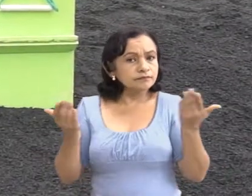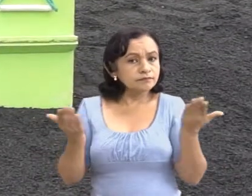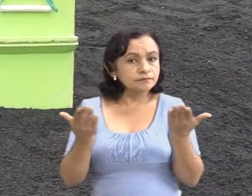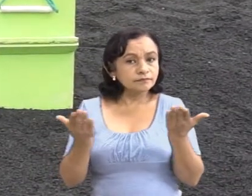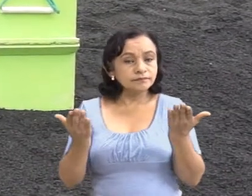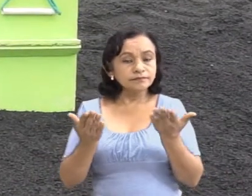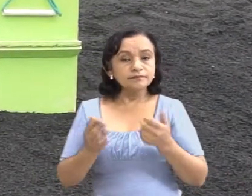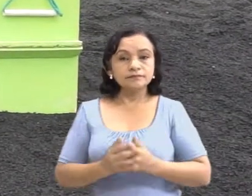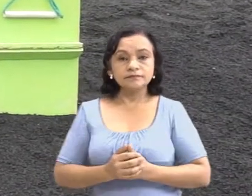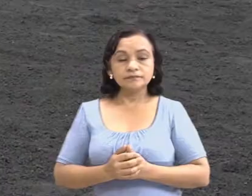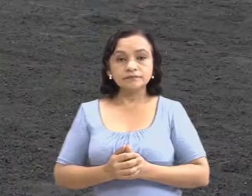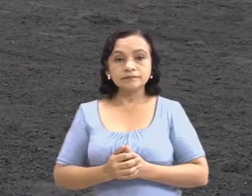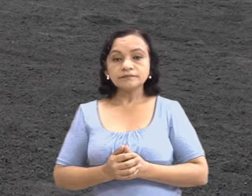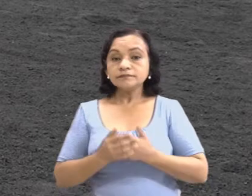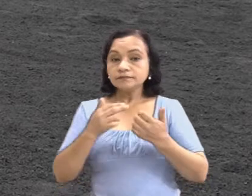que